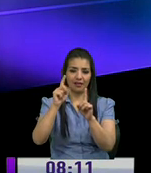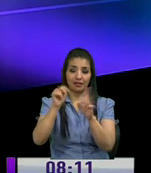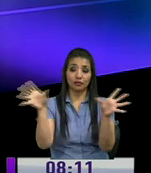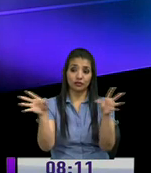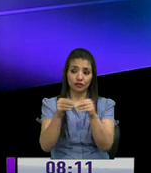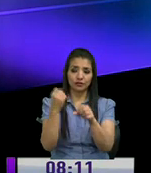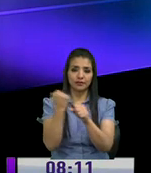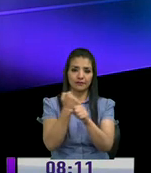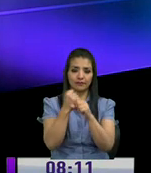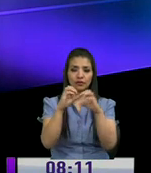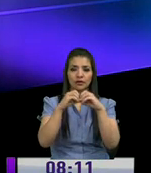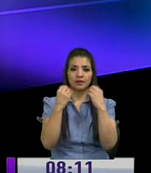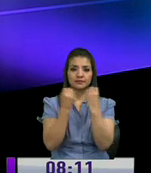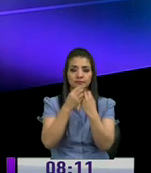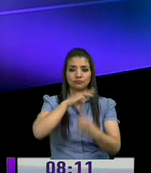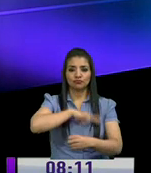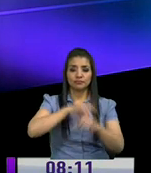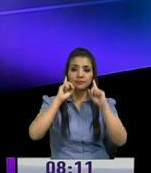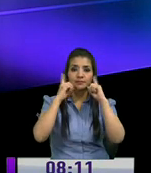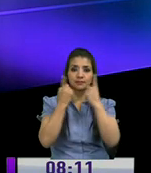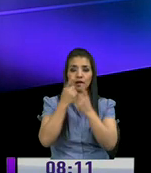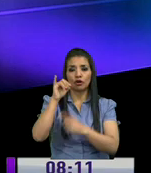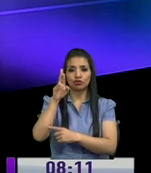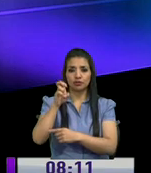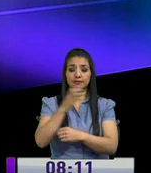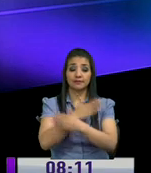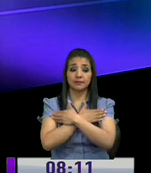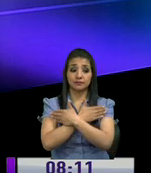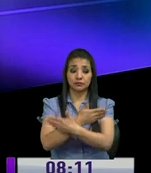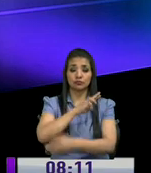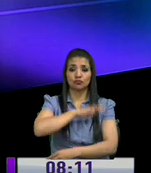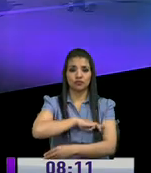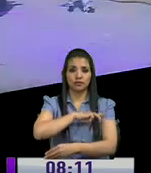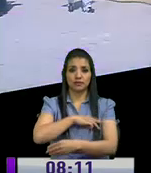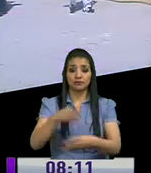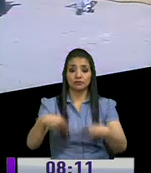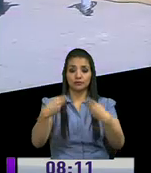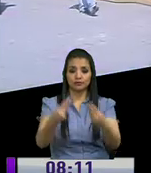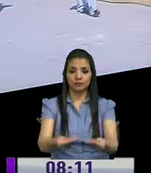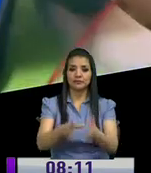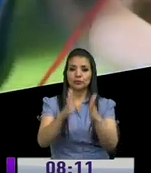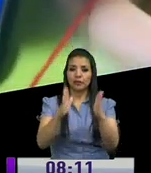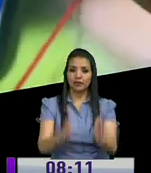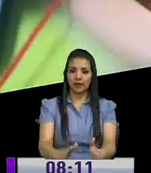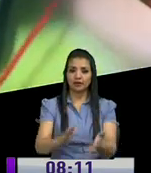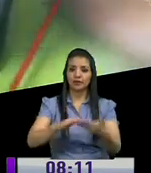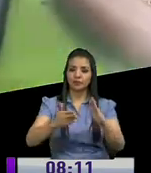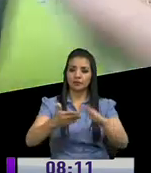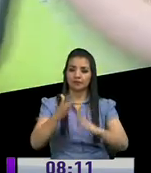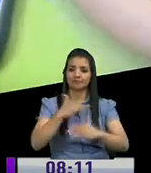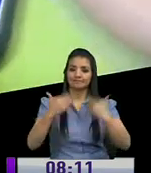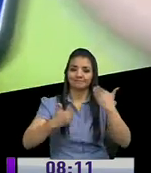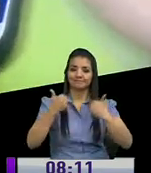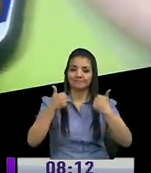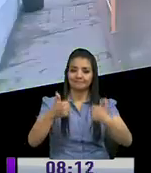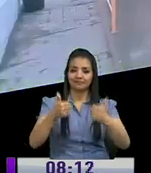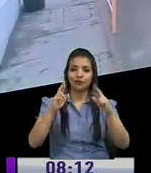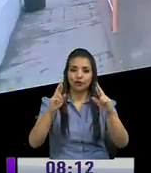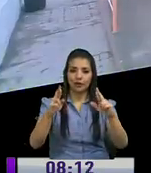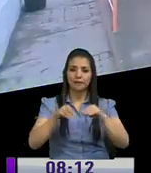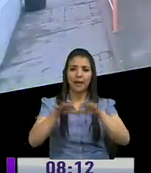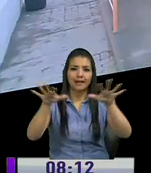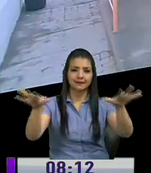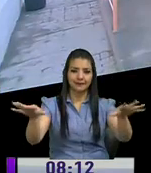patronato, al municipio que ha upado todo esto. Es beneficio para la ciudadanía, para la comunidad. Qué bien estos, ojalá se hagan